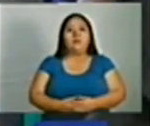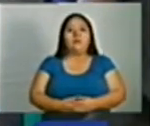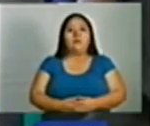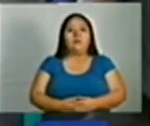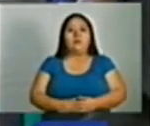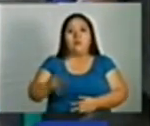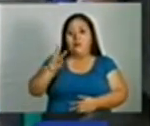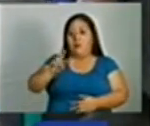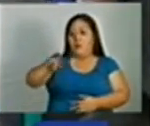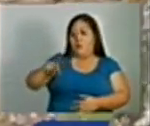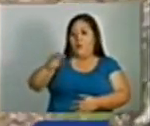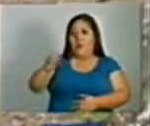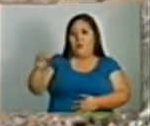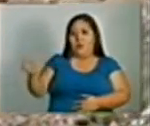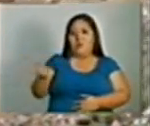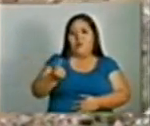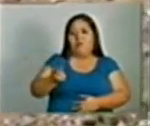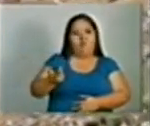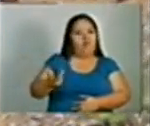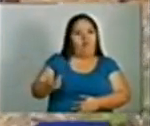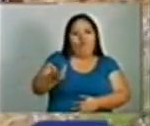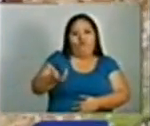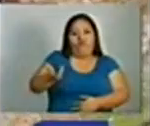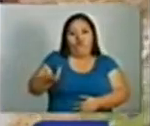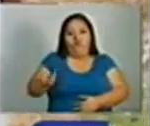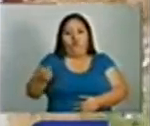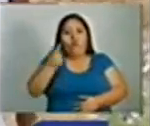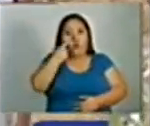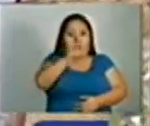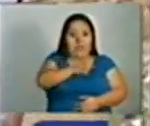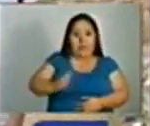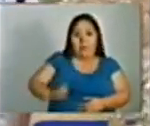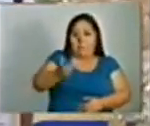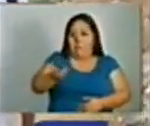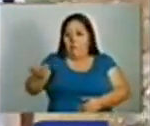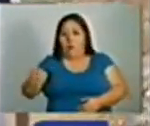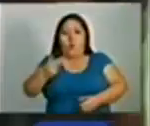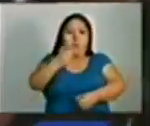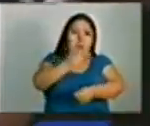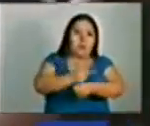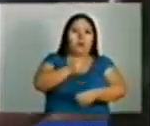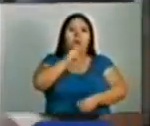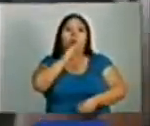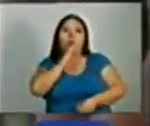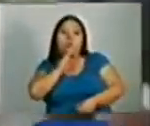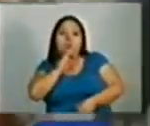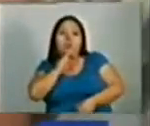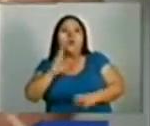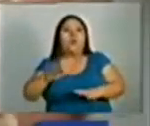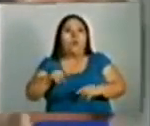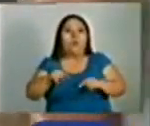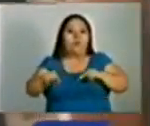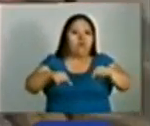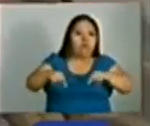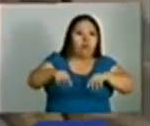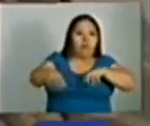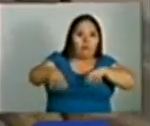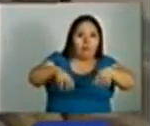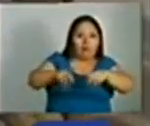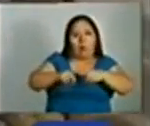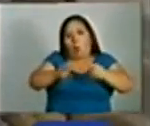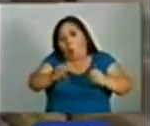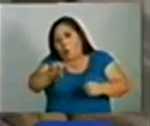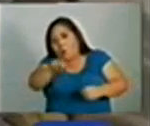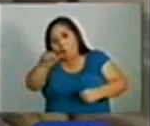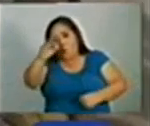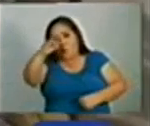Más de 2 millones de personas habrán emigrado desde El Salvador, Guatemala y Honduras, tanto dentro como fuera de la región.